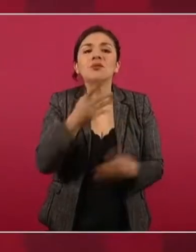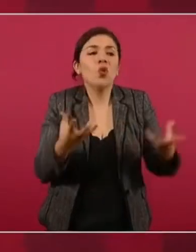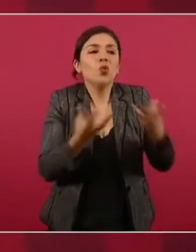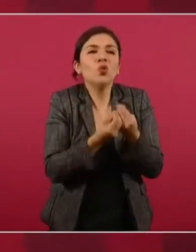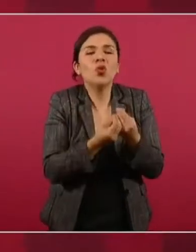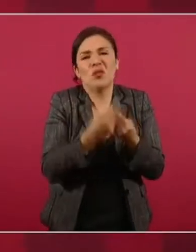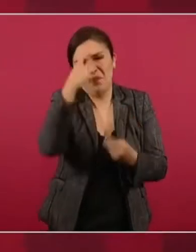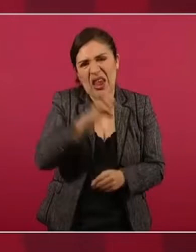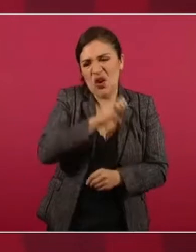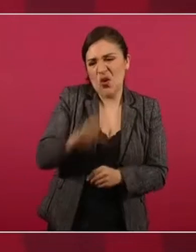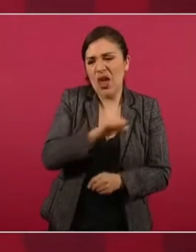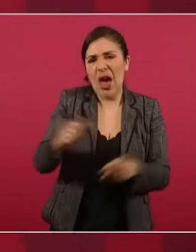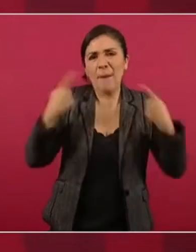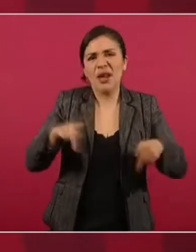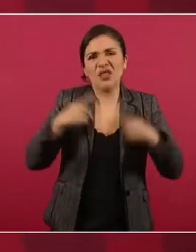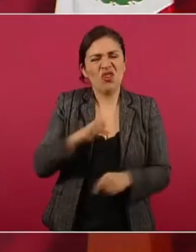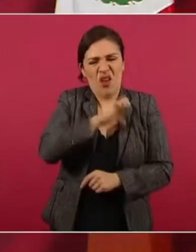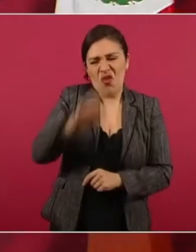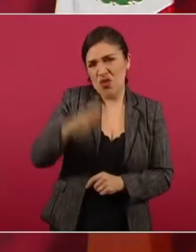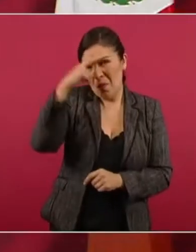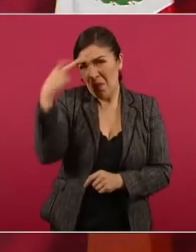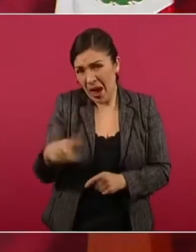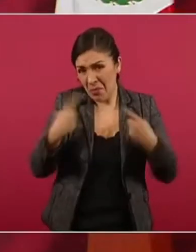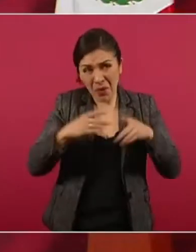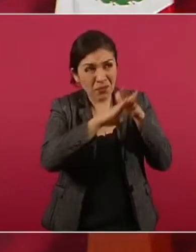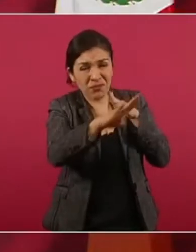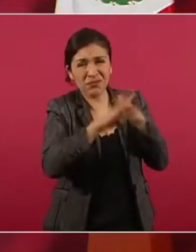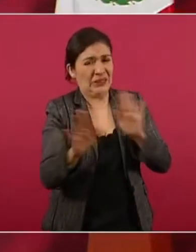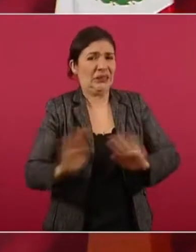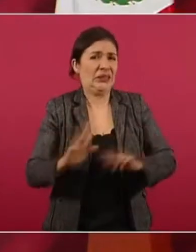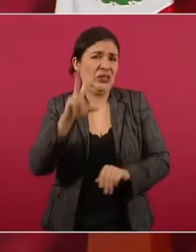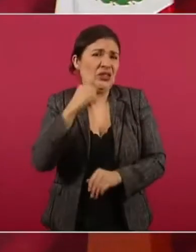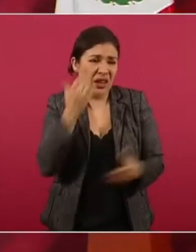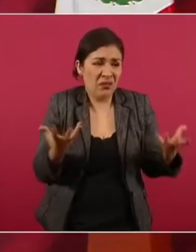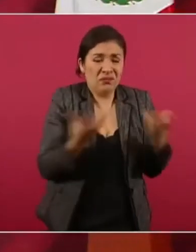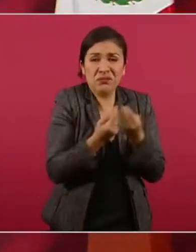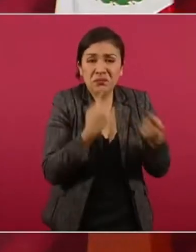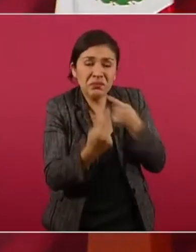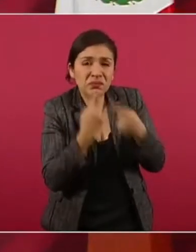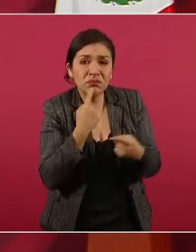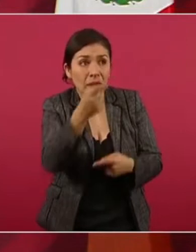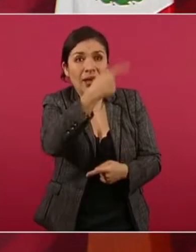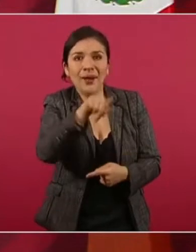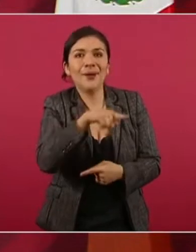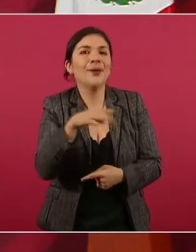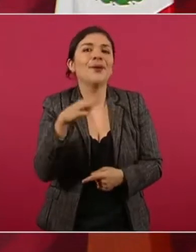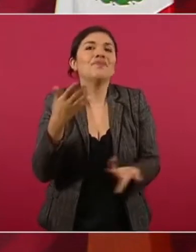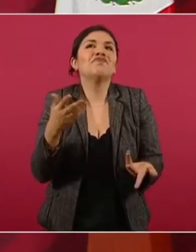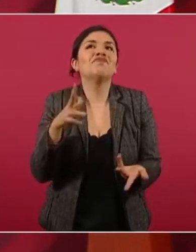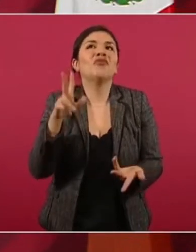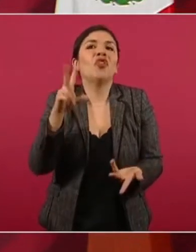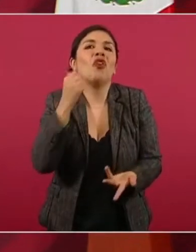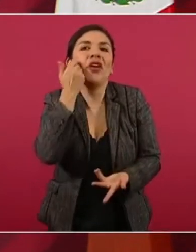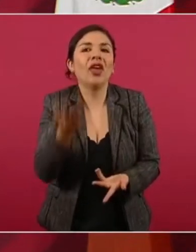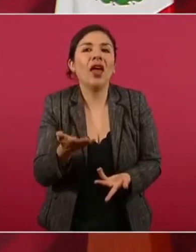conservadora, antimigrante, antimexicanos, entonces no se atreven a